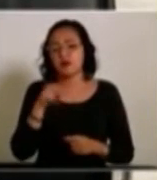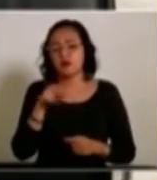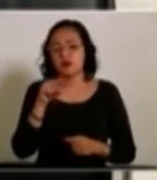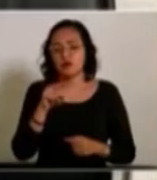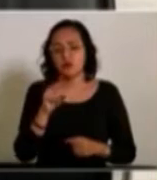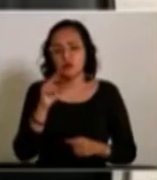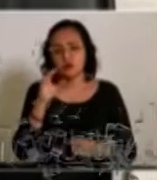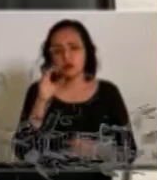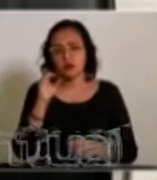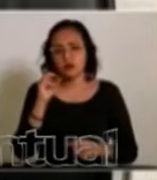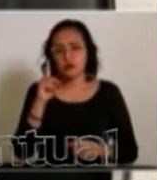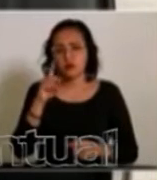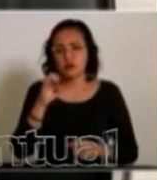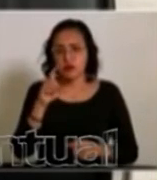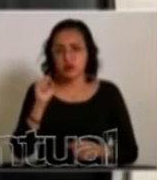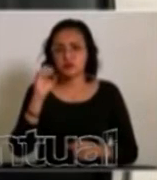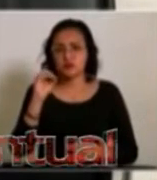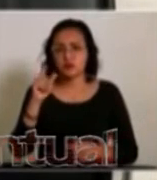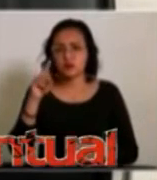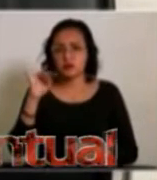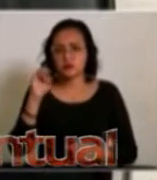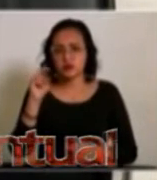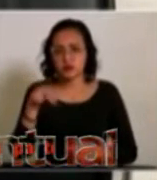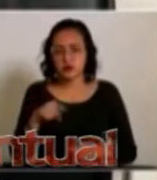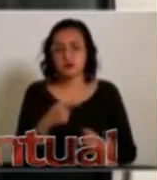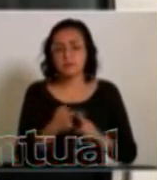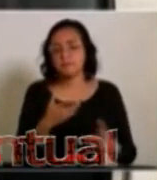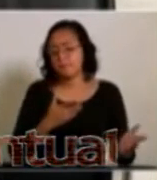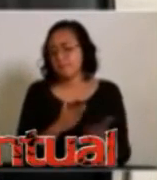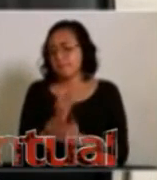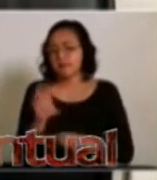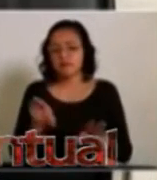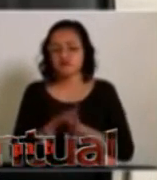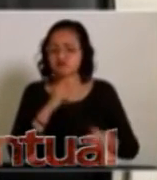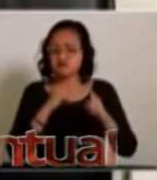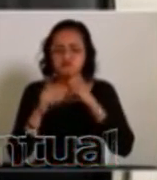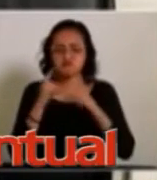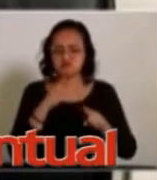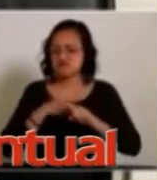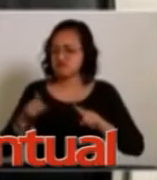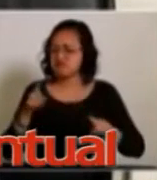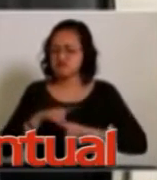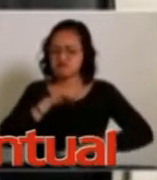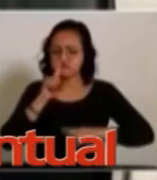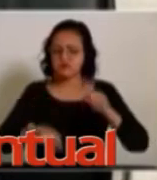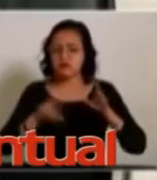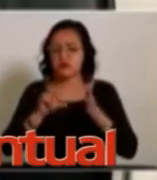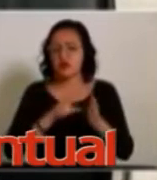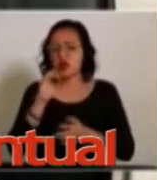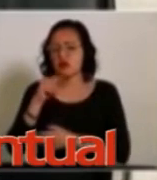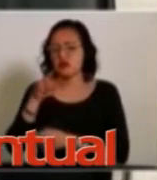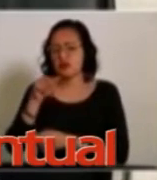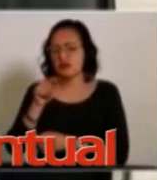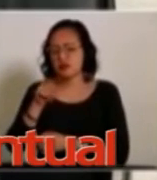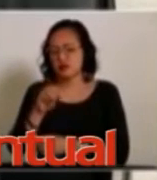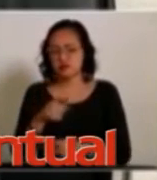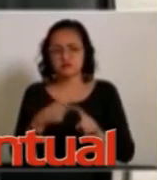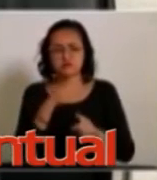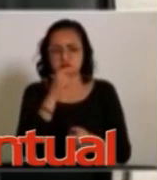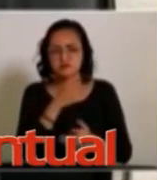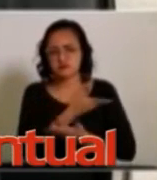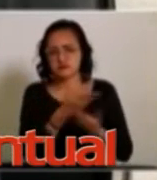día de ayer, y van a derivar en intervención a las concesiones, revocación de las mismas,